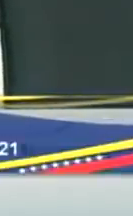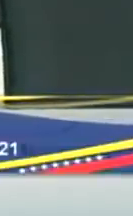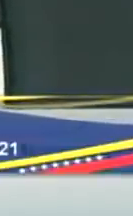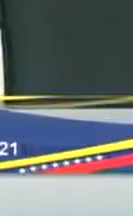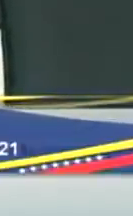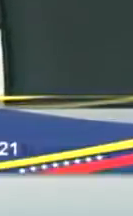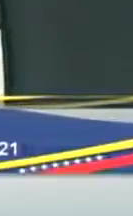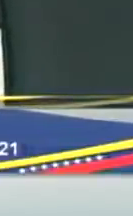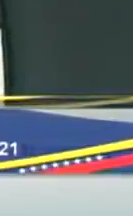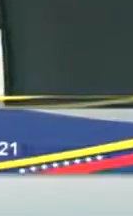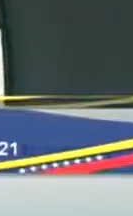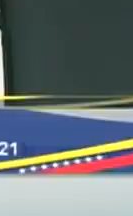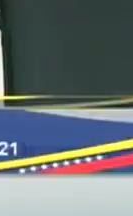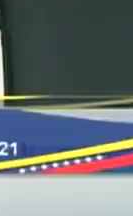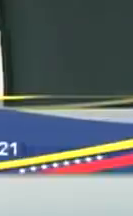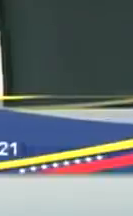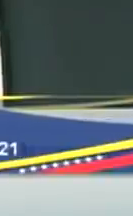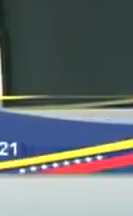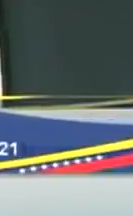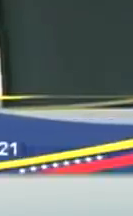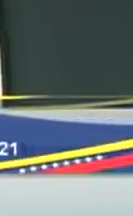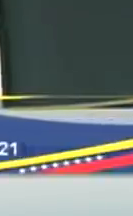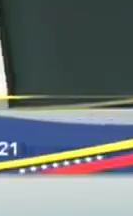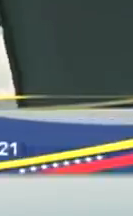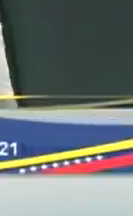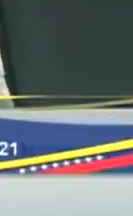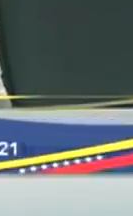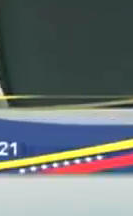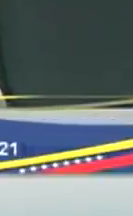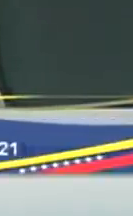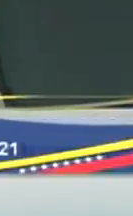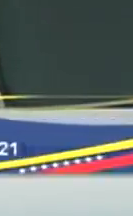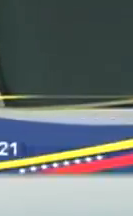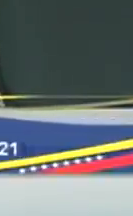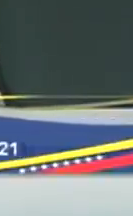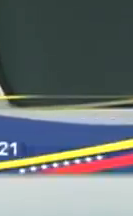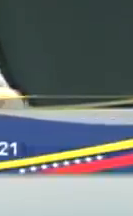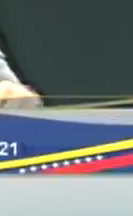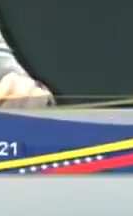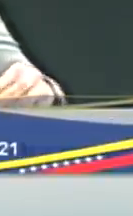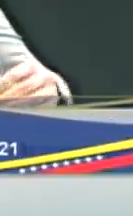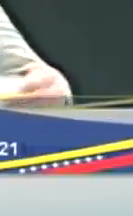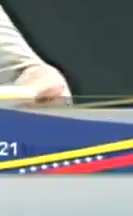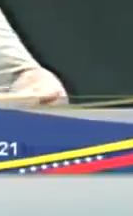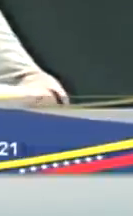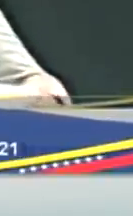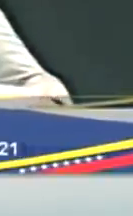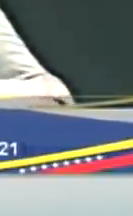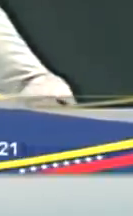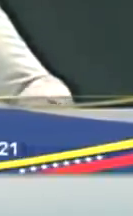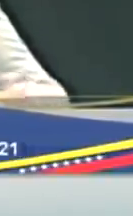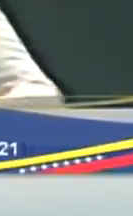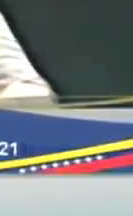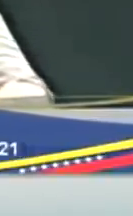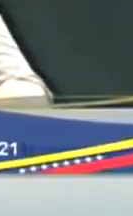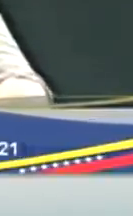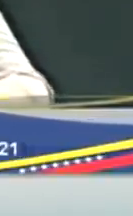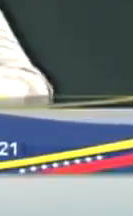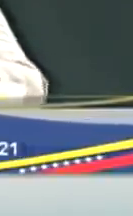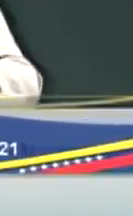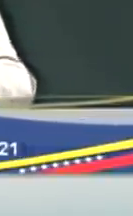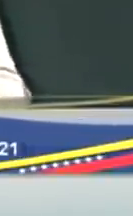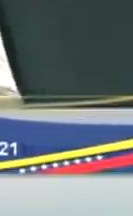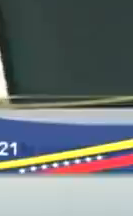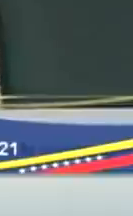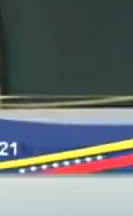la construcción de la felicidad suprema. En esto, en este premio, este año hubo